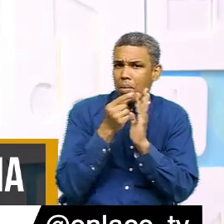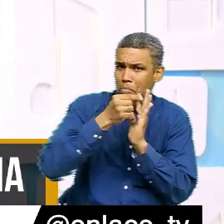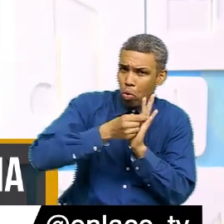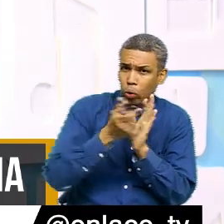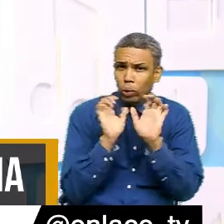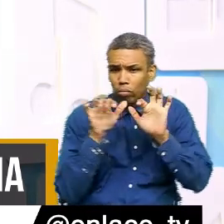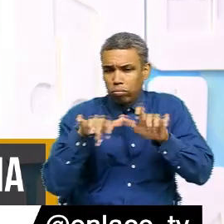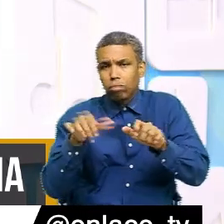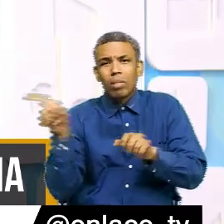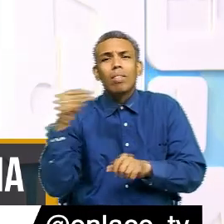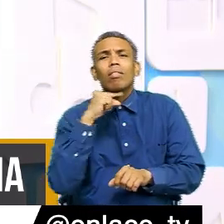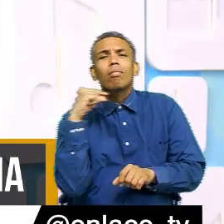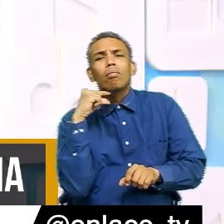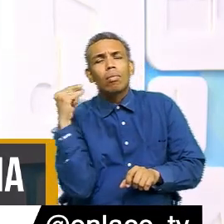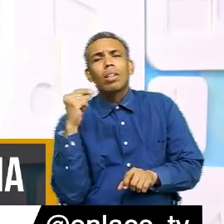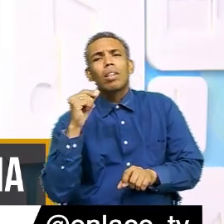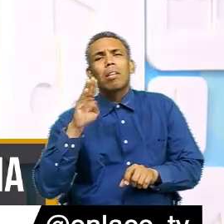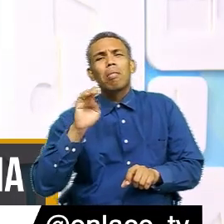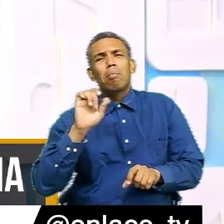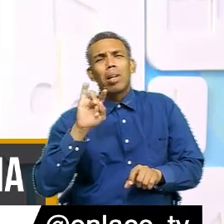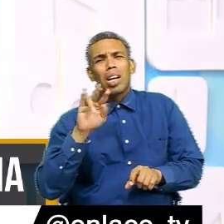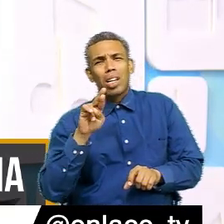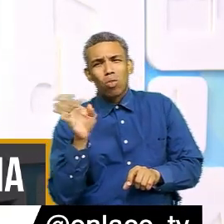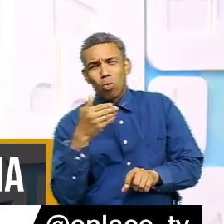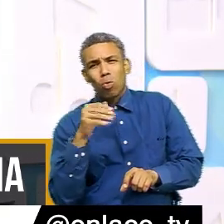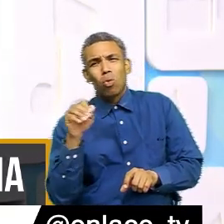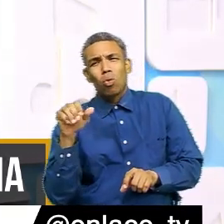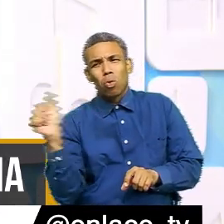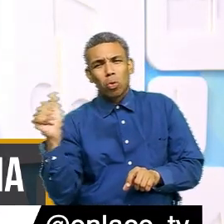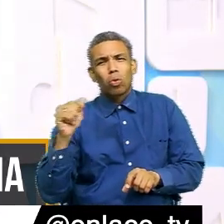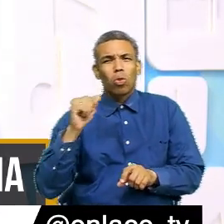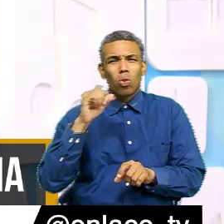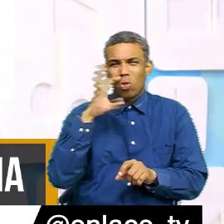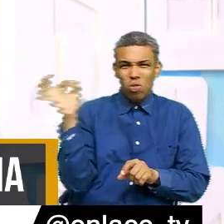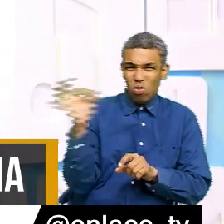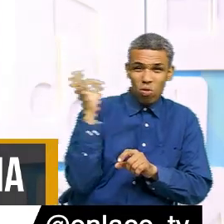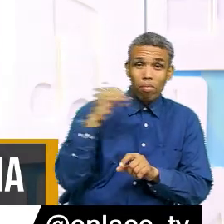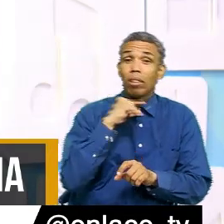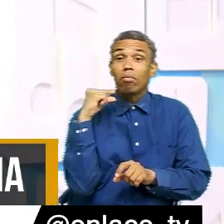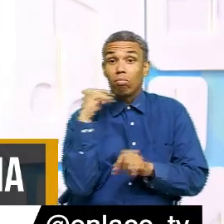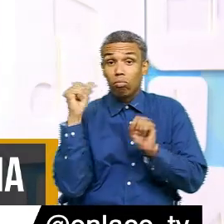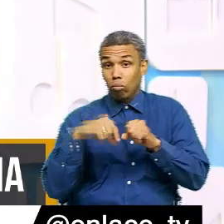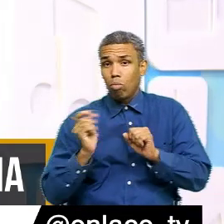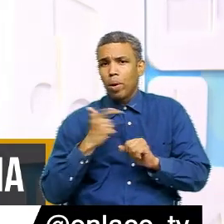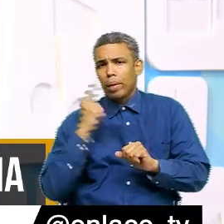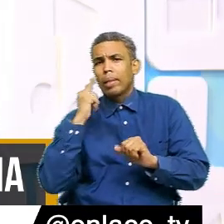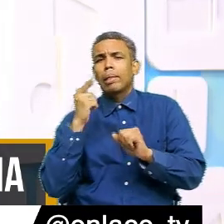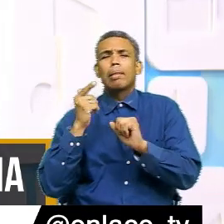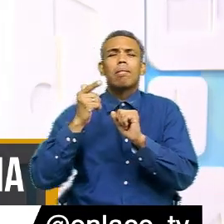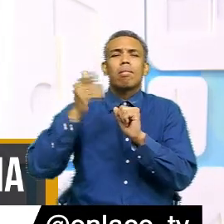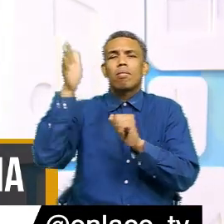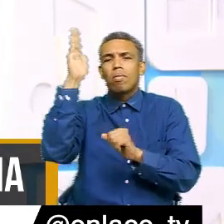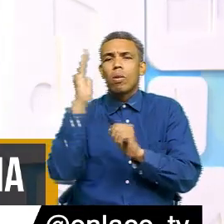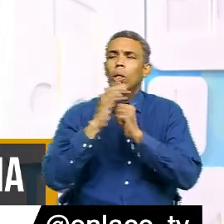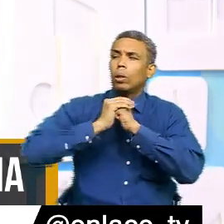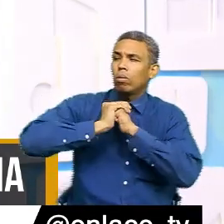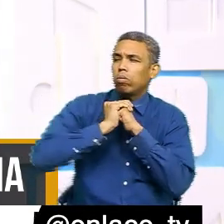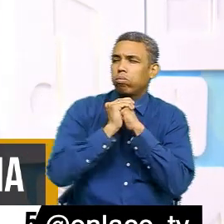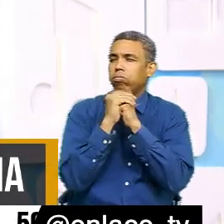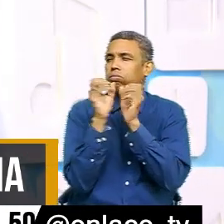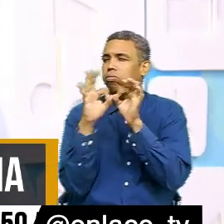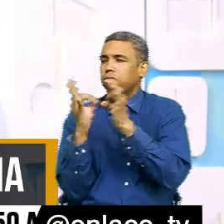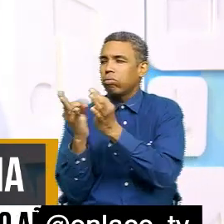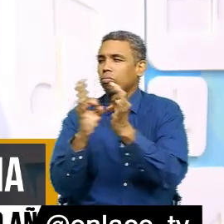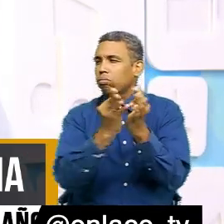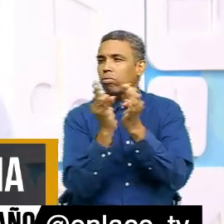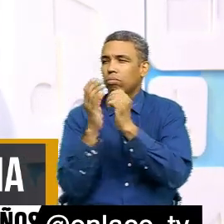Padre Henry Giraldo y el Padre Alexander Díaz dirigiéndola. Abierto para todos, para que vayan y oremos juntos por las familias. Mañana en